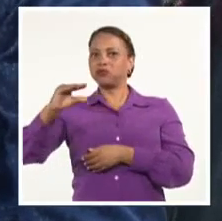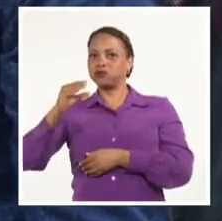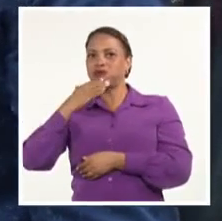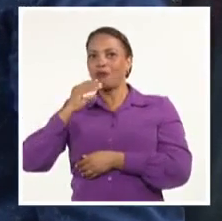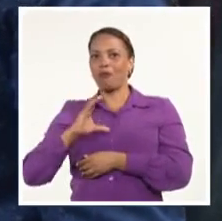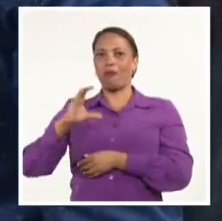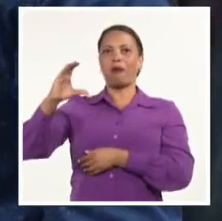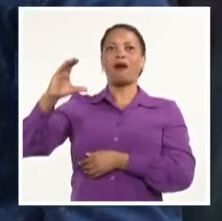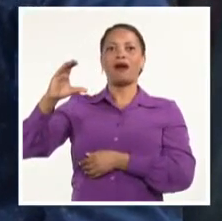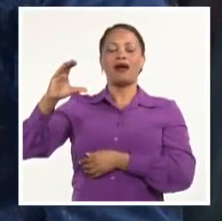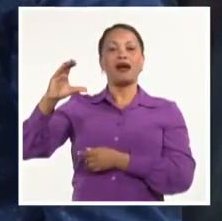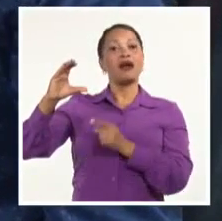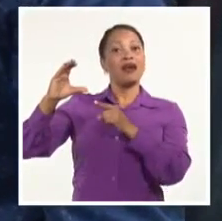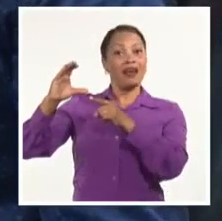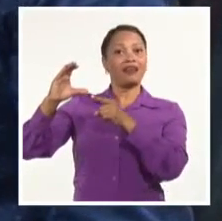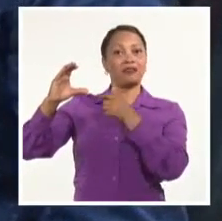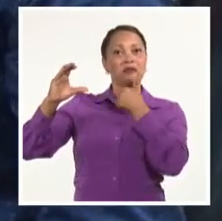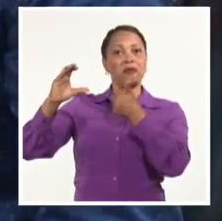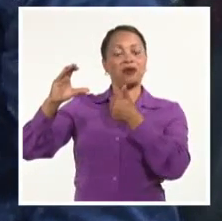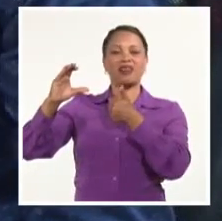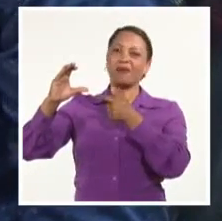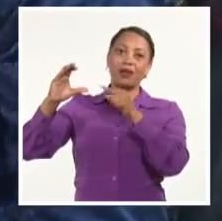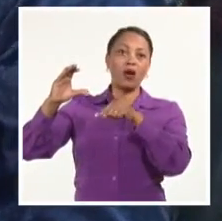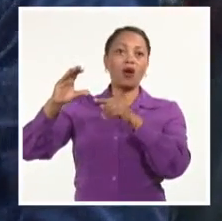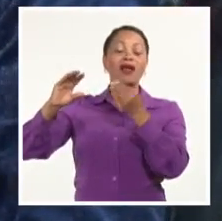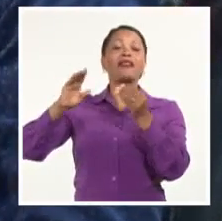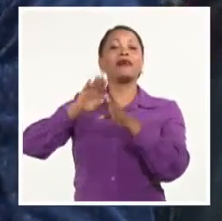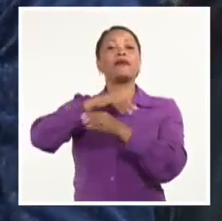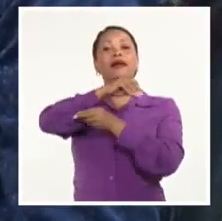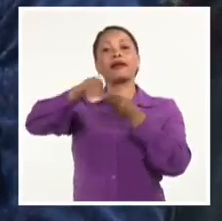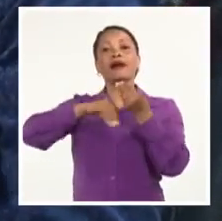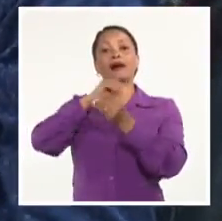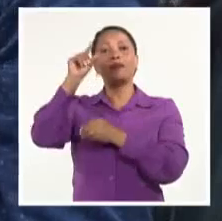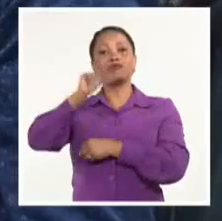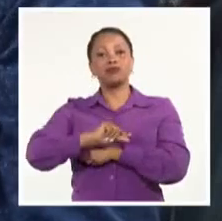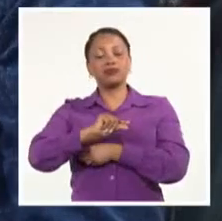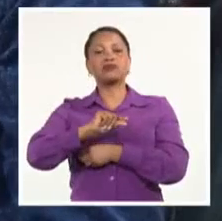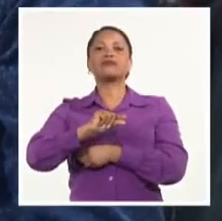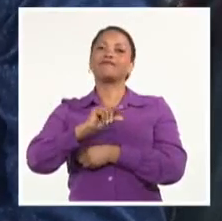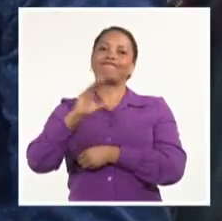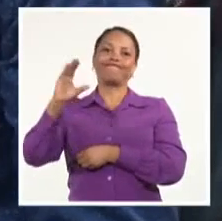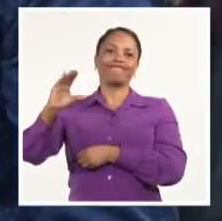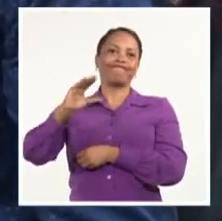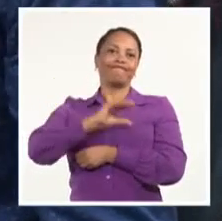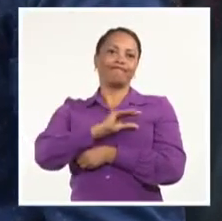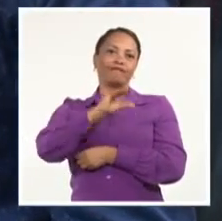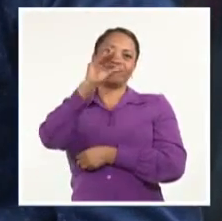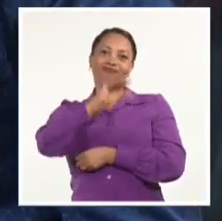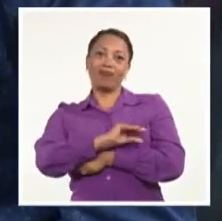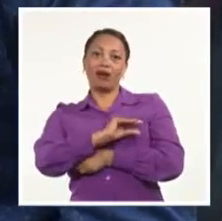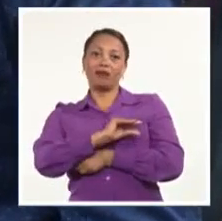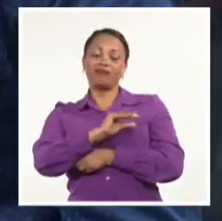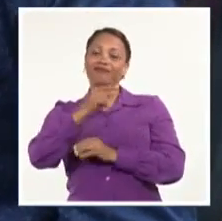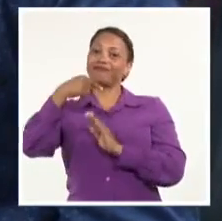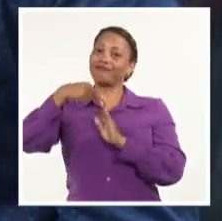salario, que uno podría cubrir sus necesidades. Entonces al reordenamiento caímos en